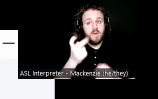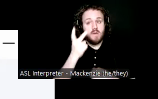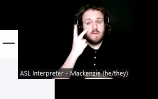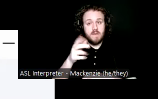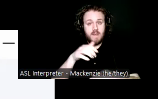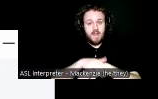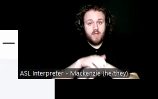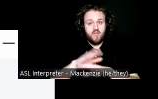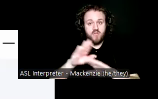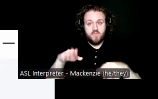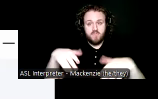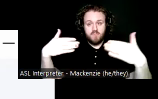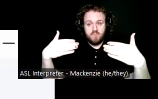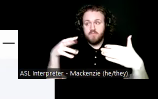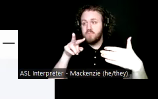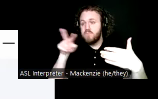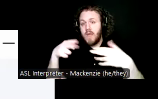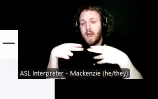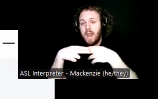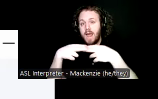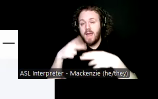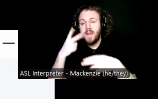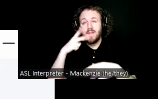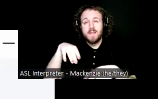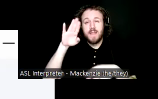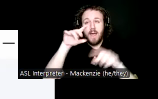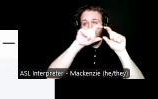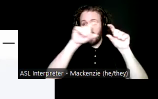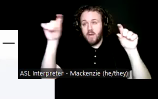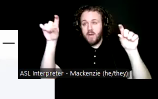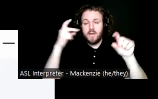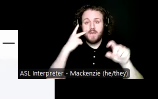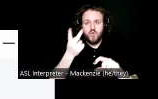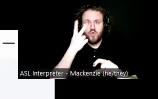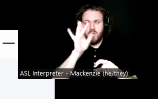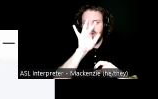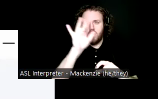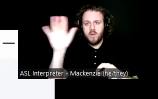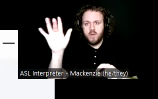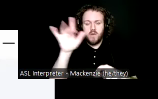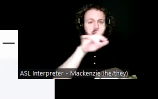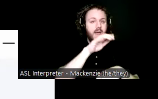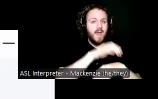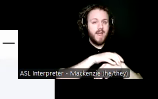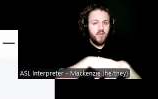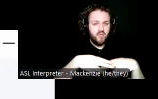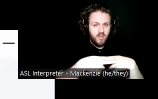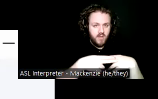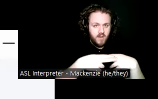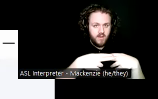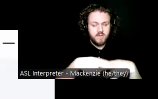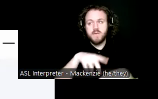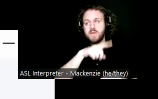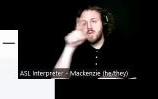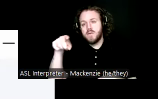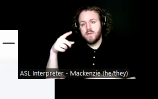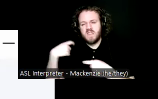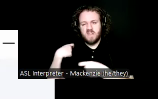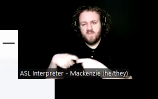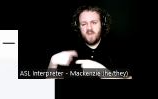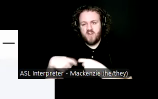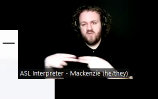interpretación simultánea. Si quieren ver las diapositivas en inglés, por favor, en la parte superior de la pantalla